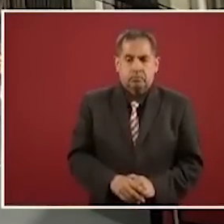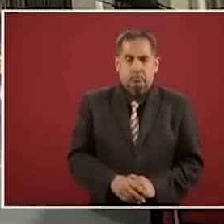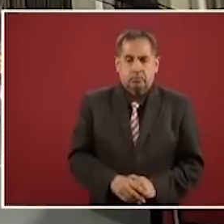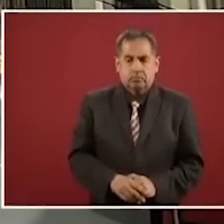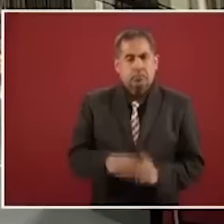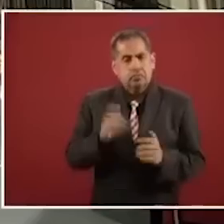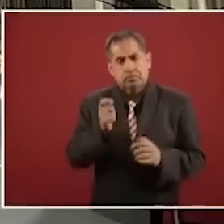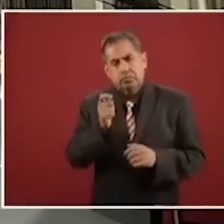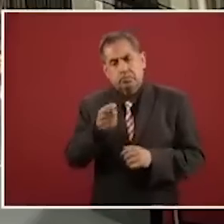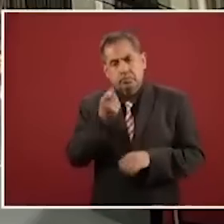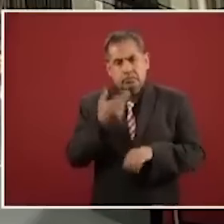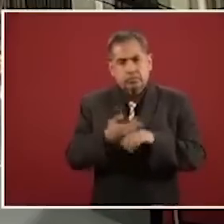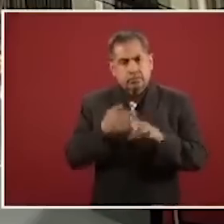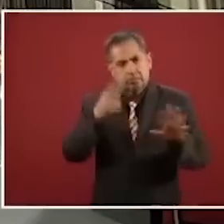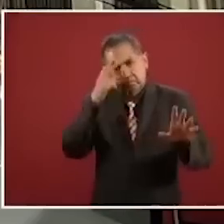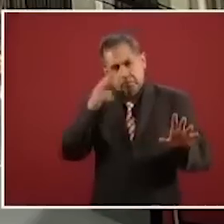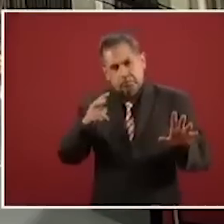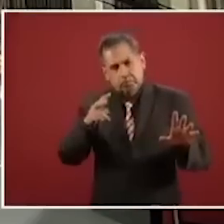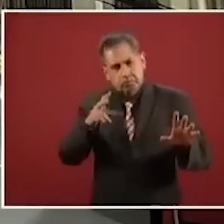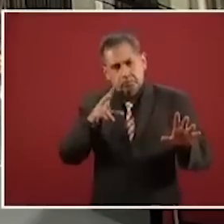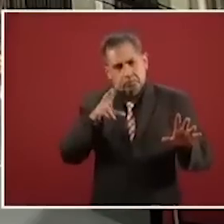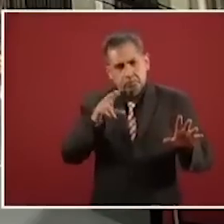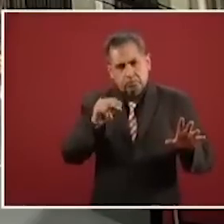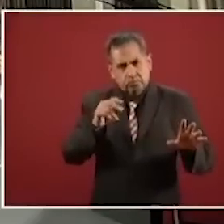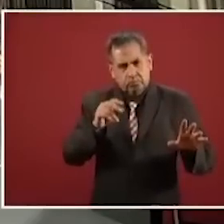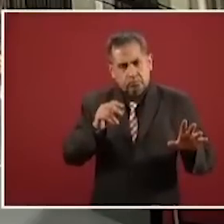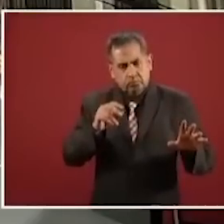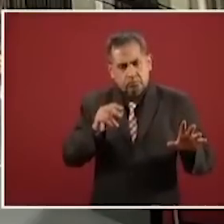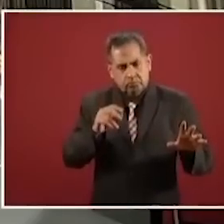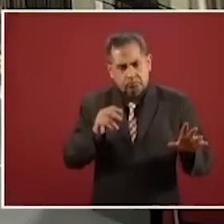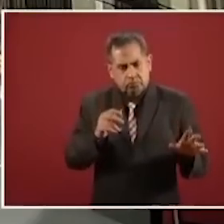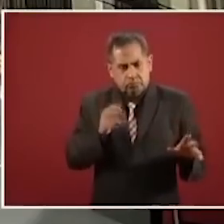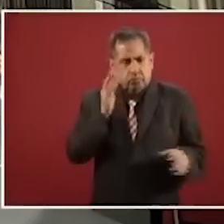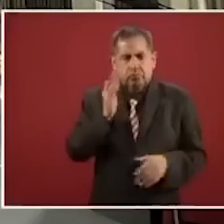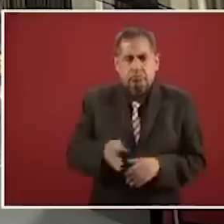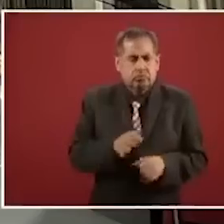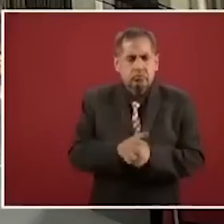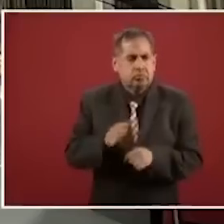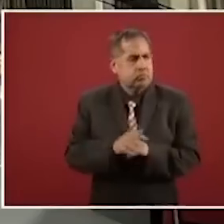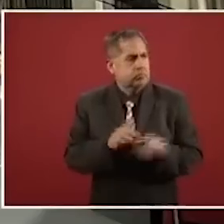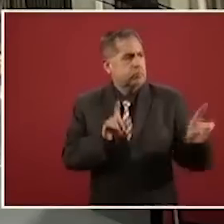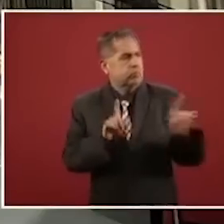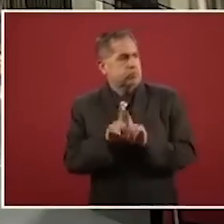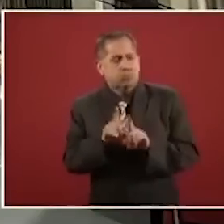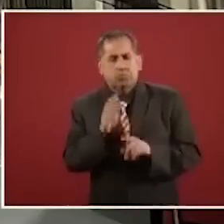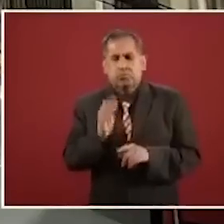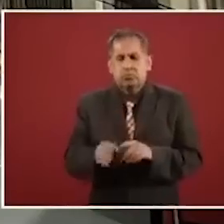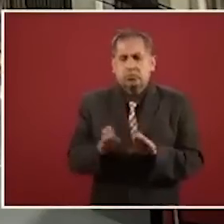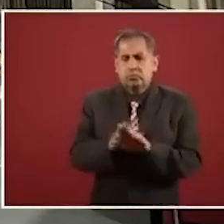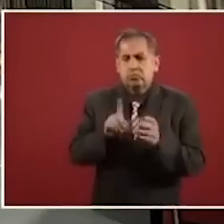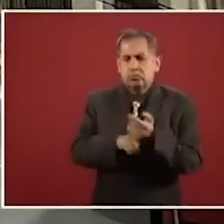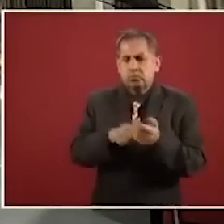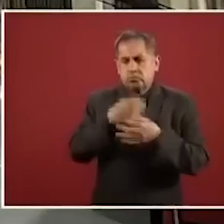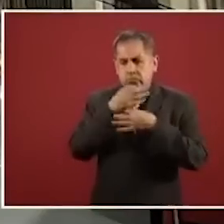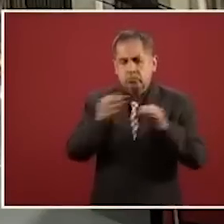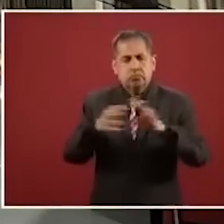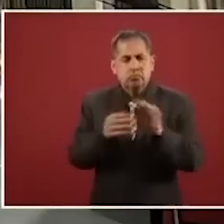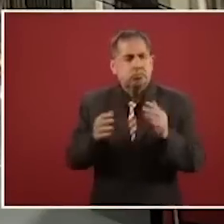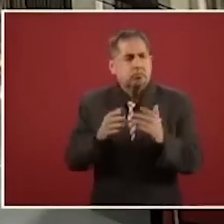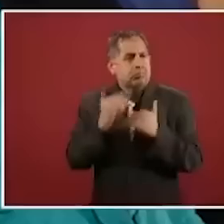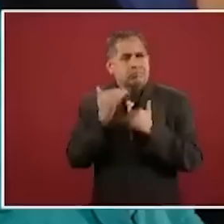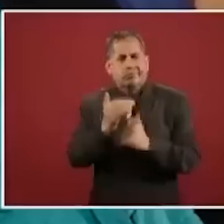Entonces, ¿México qué no está dispuesto a aceptar con estos agregados que se están dando a conocer? ¿Cuál es el